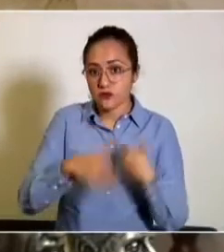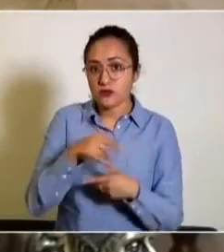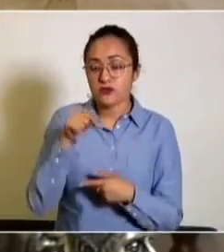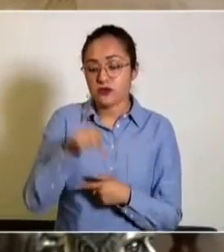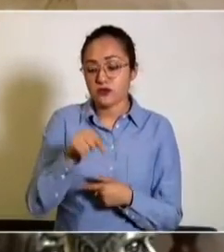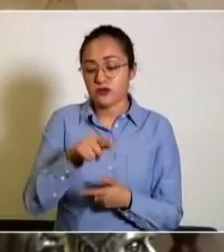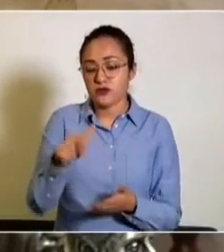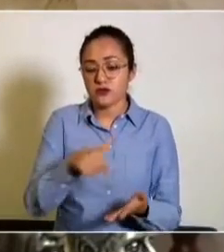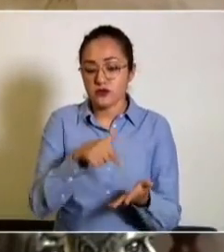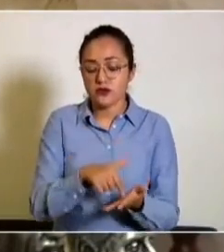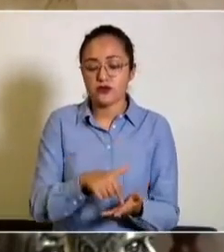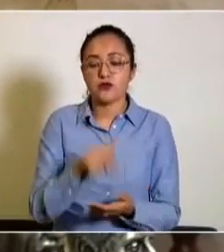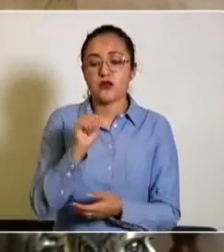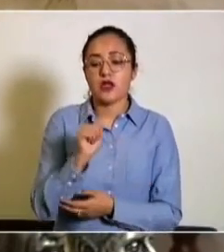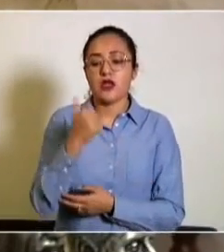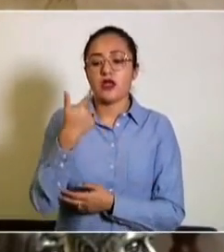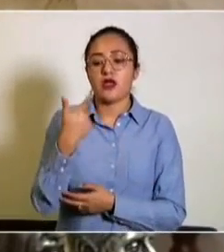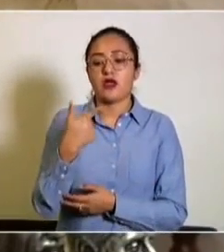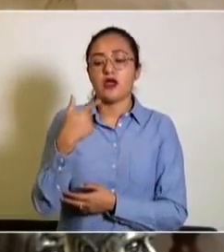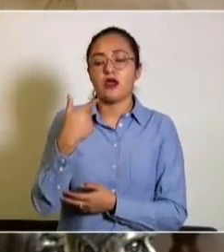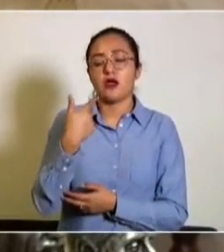este ahuazotepec